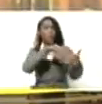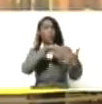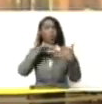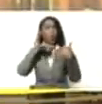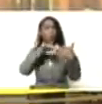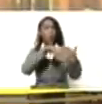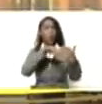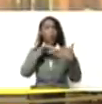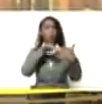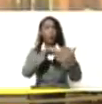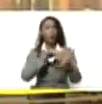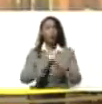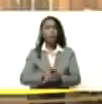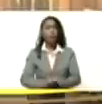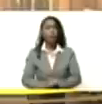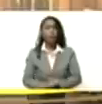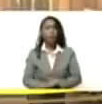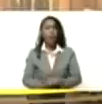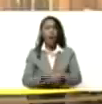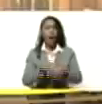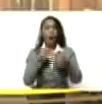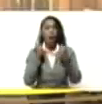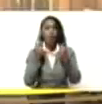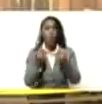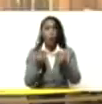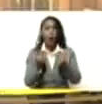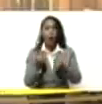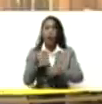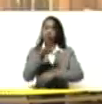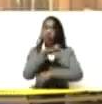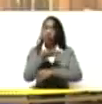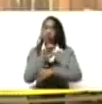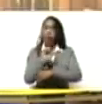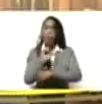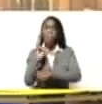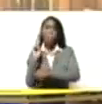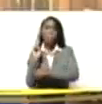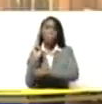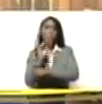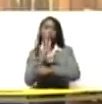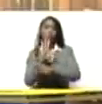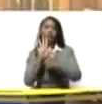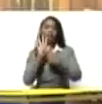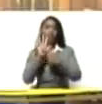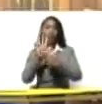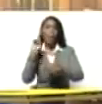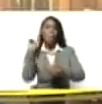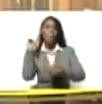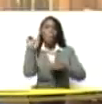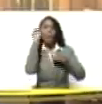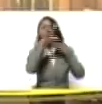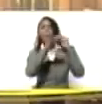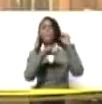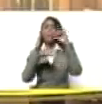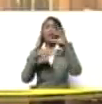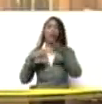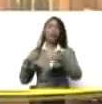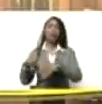un buen nombre 4 efe sobre todo porque este año estamos